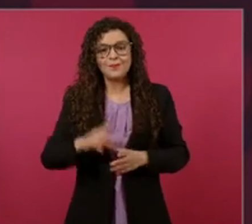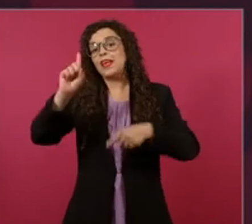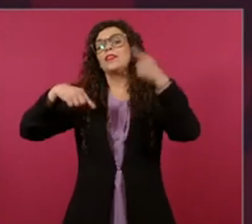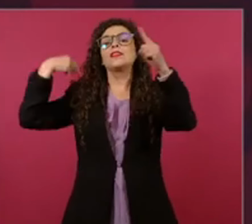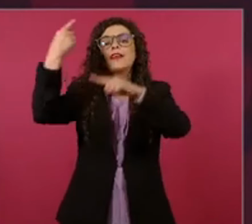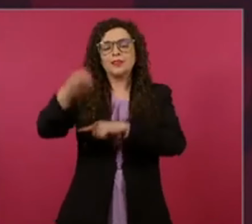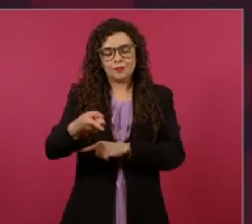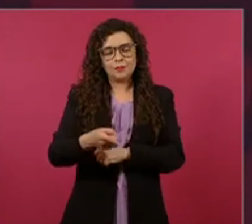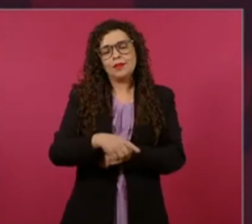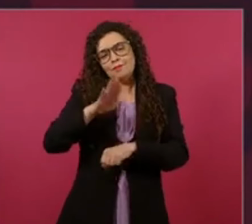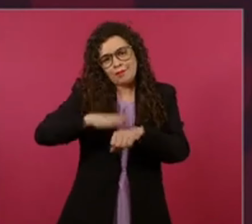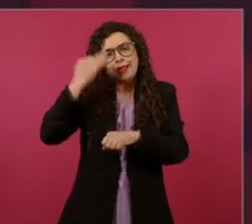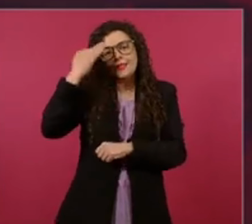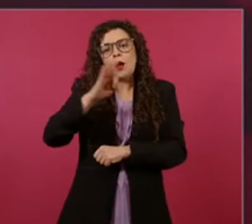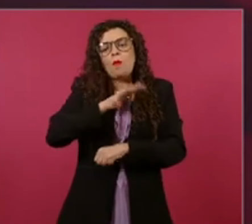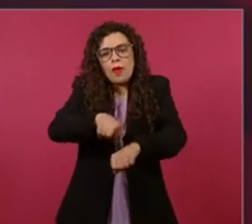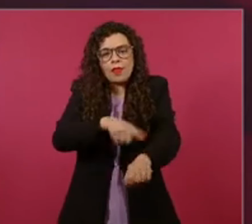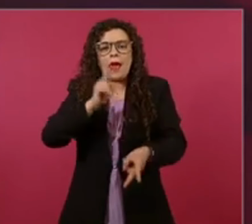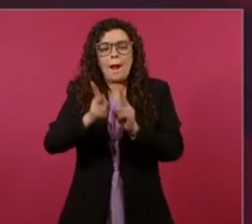tiempo. Mañana.